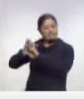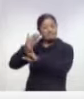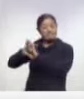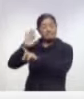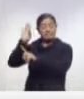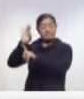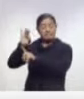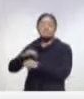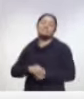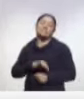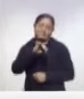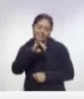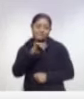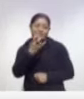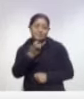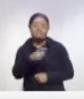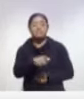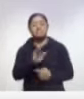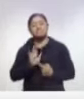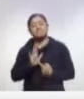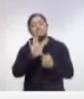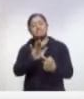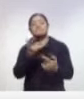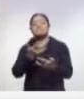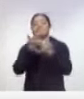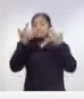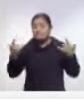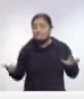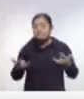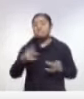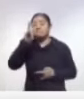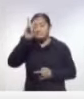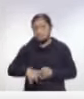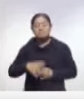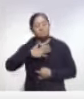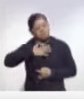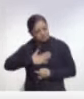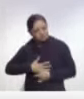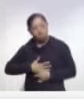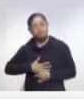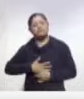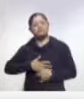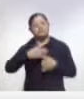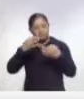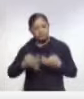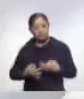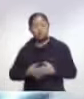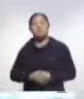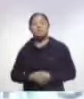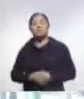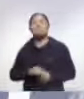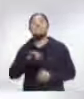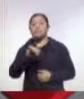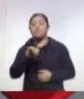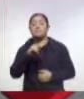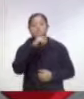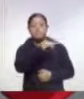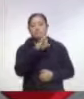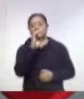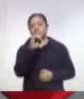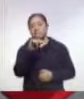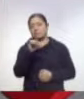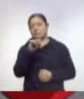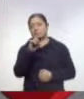Ays. Sobre todo, pues, es una muestra de estas historias en donde se hace realmente justicia, pese a que, pues, sí sale afectada la CONADE, que es